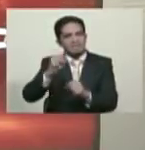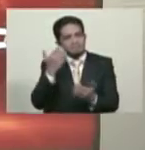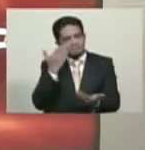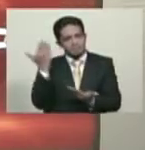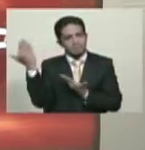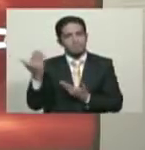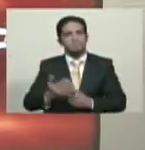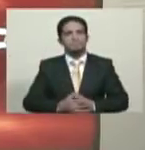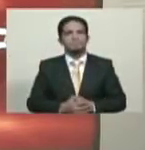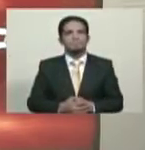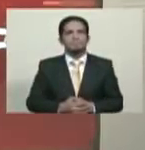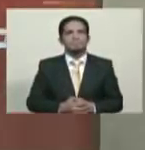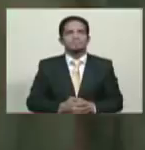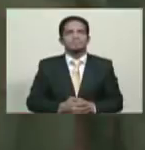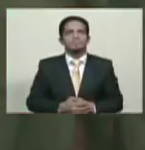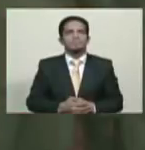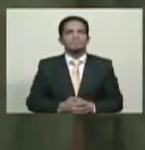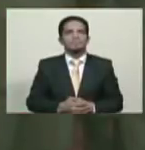Adelante.